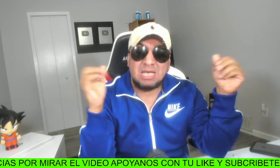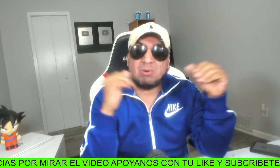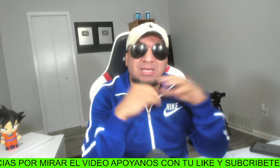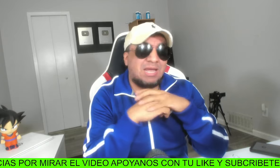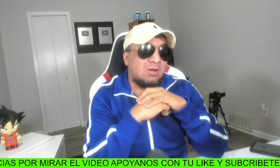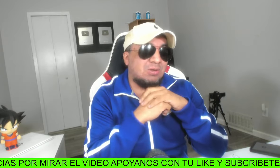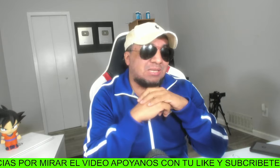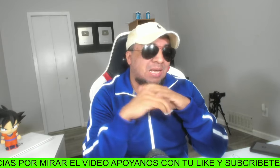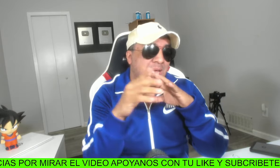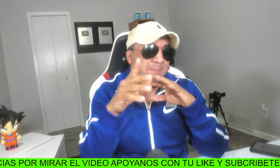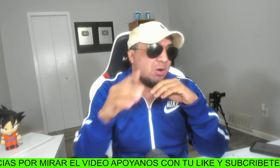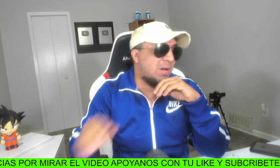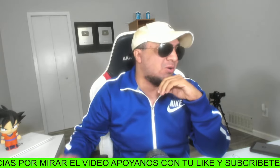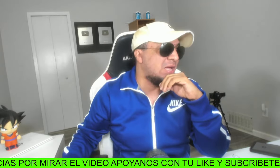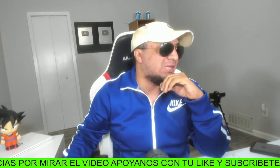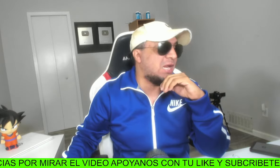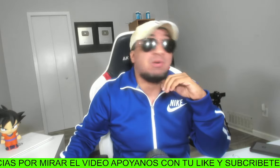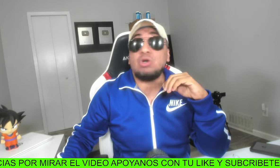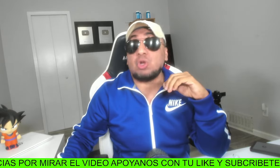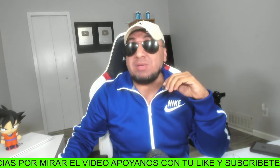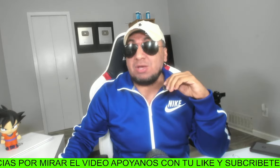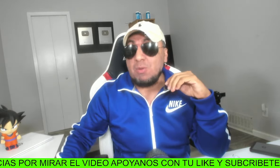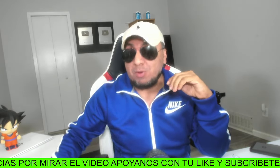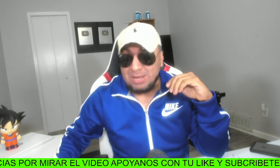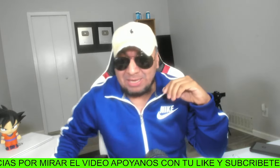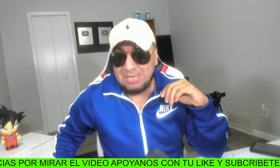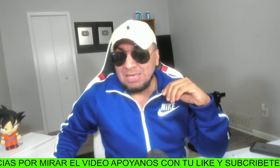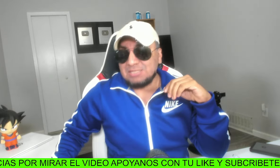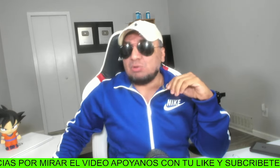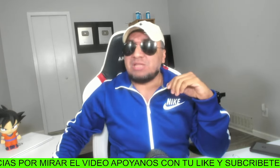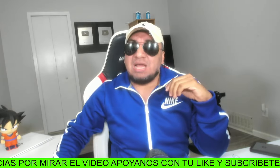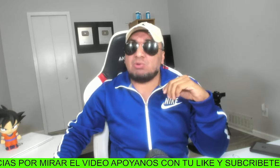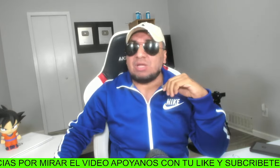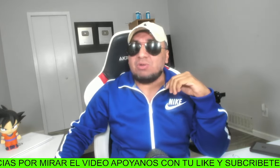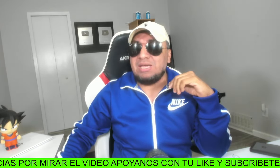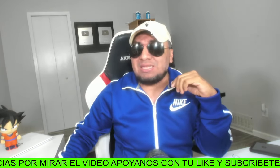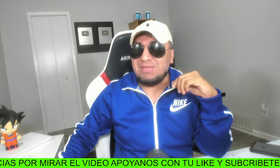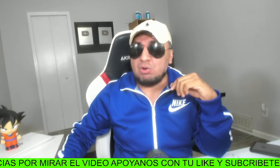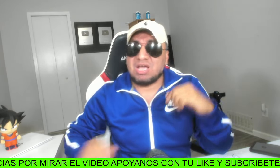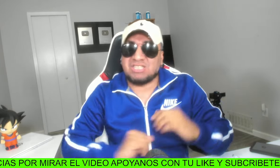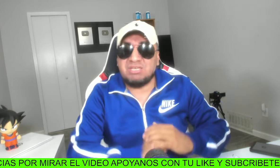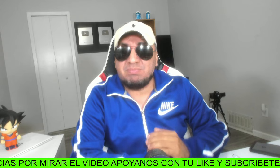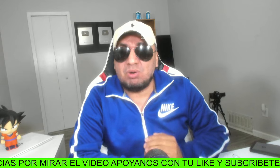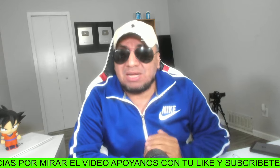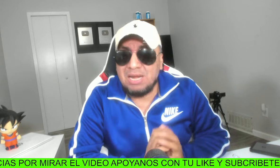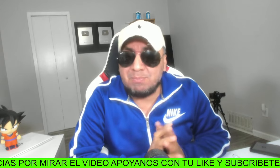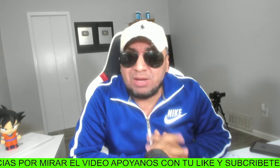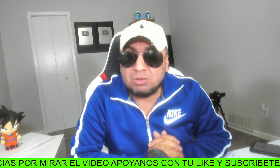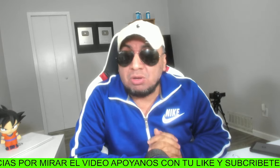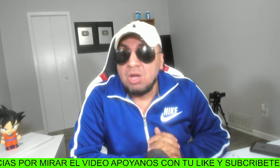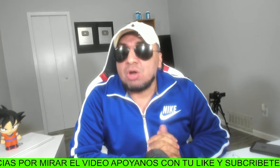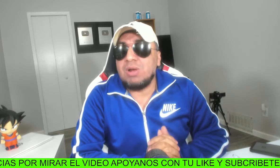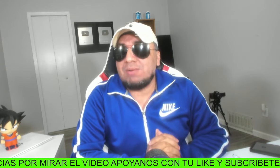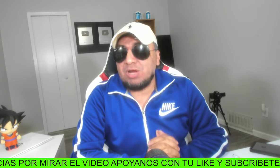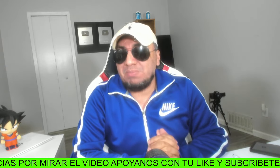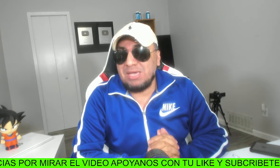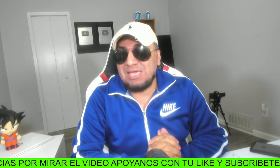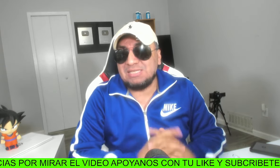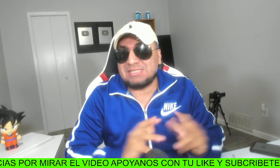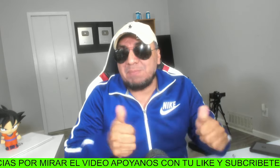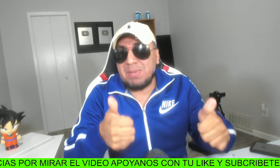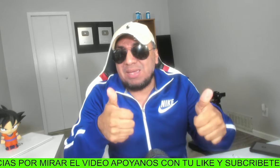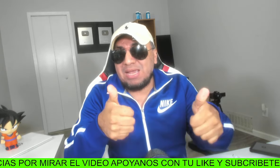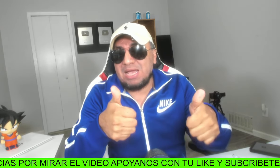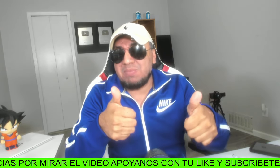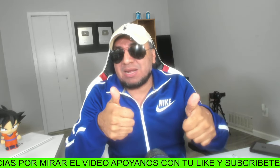más que cualquier cosa. Pero bueno, tenemos otro video por aquí. Si a usted le ha gustado este video cachimbón que le he puesto, colabóreme ahí